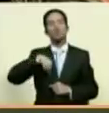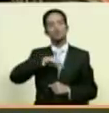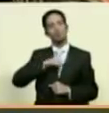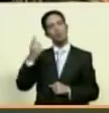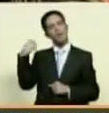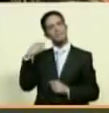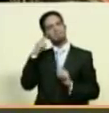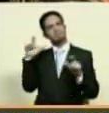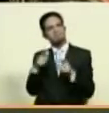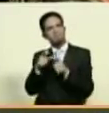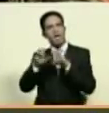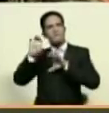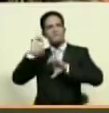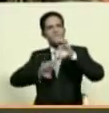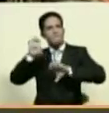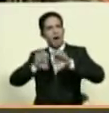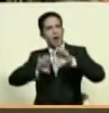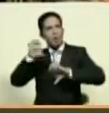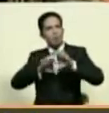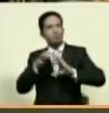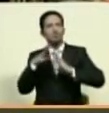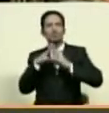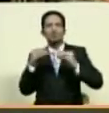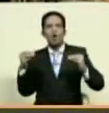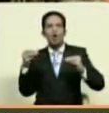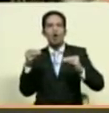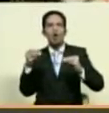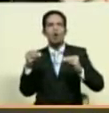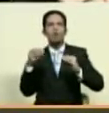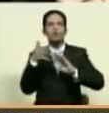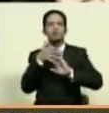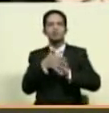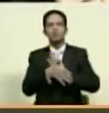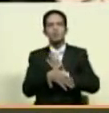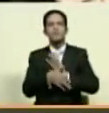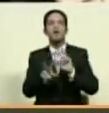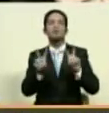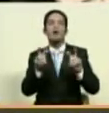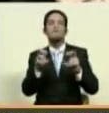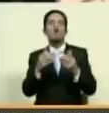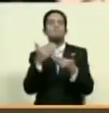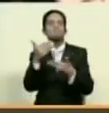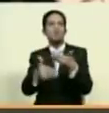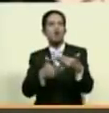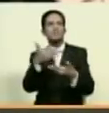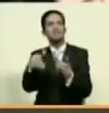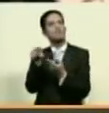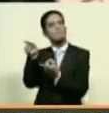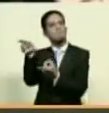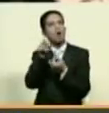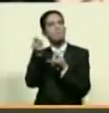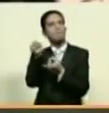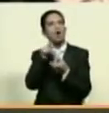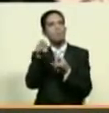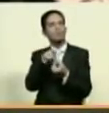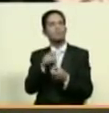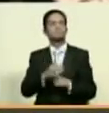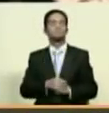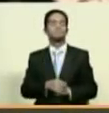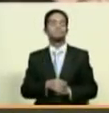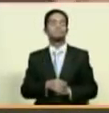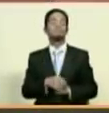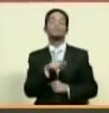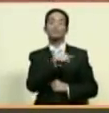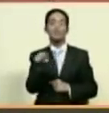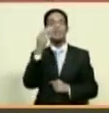ayer todo lo relacionado al nuevo proceso de recaudación tributaria. Ustedes saben que